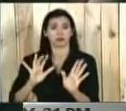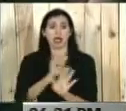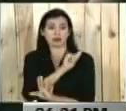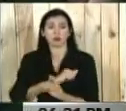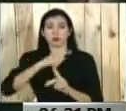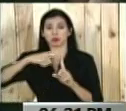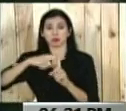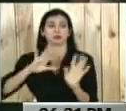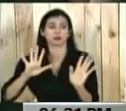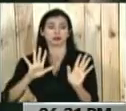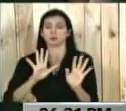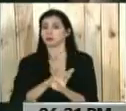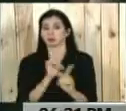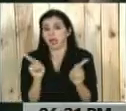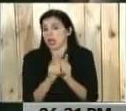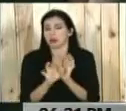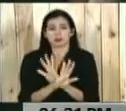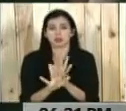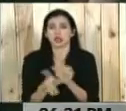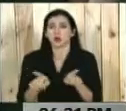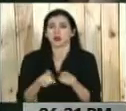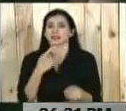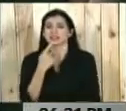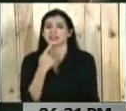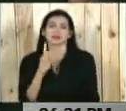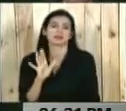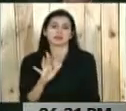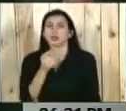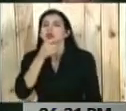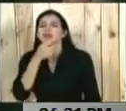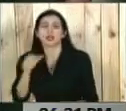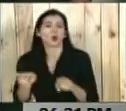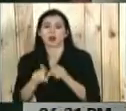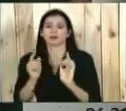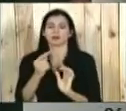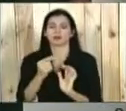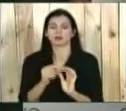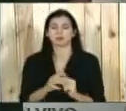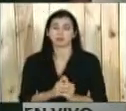ese dato allí, como dice José Vicente Rangel, es un dato.